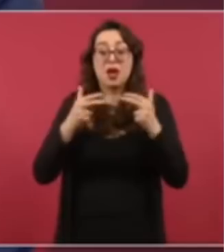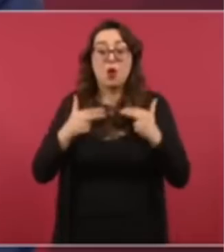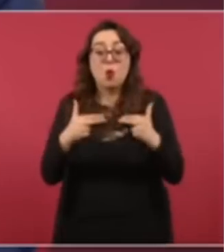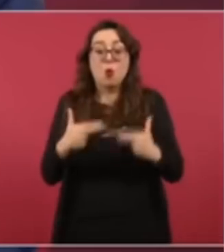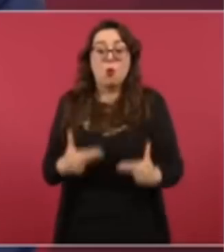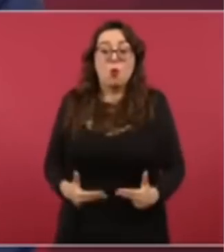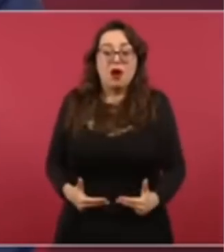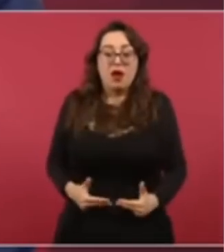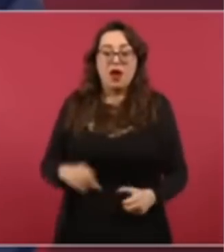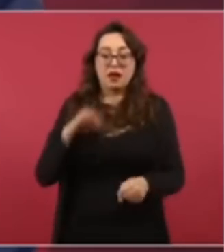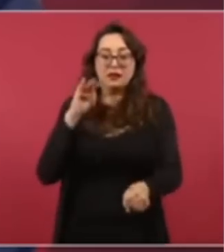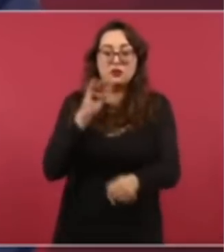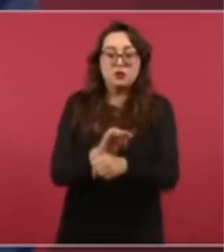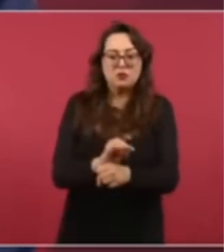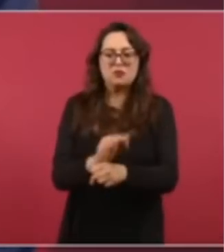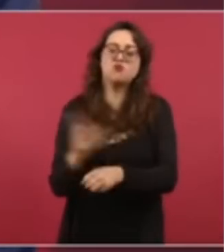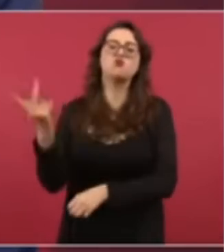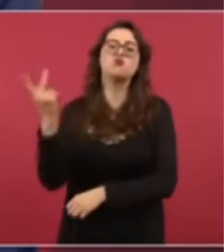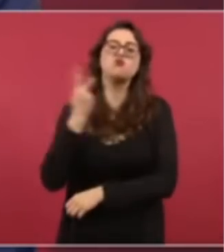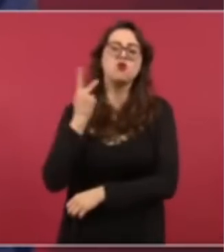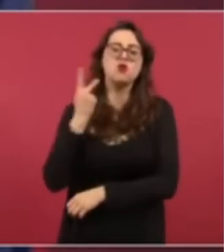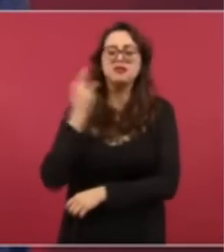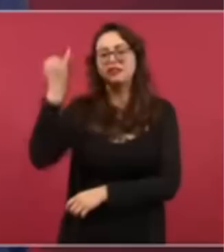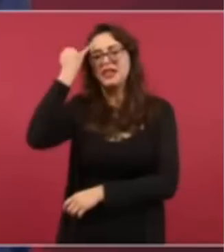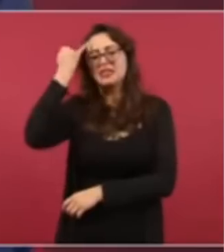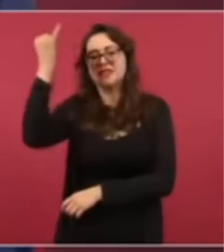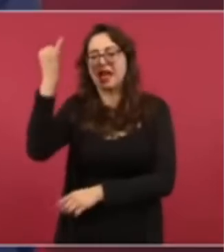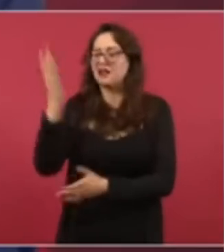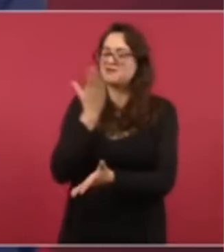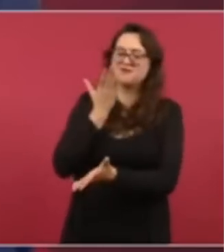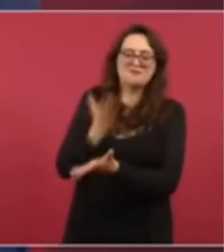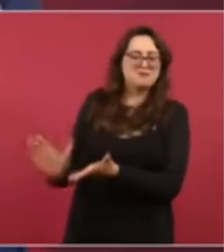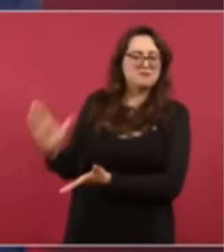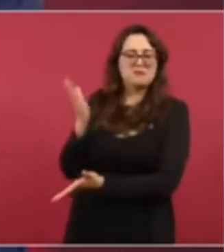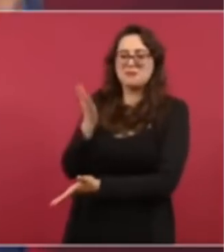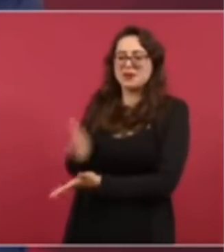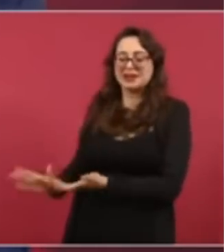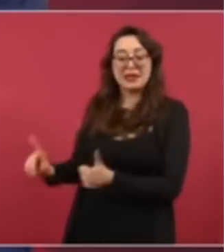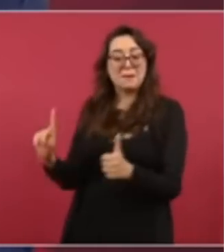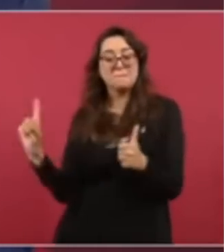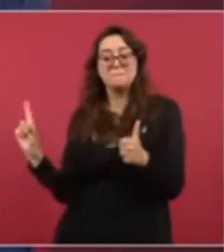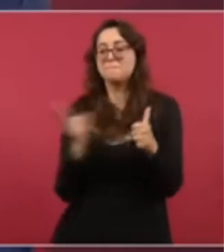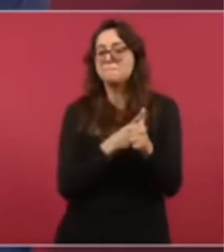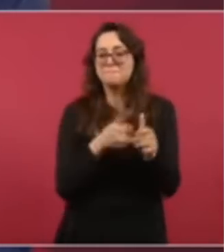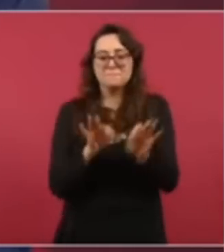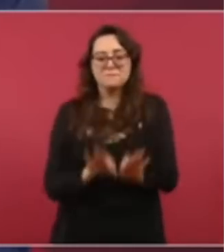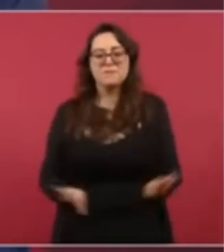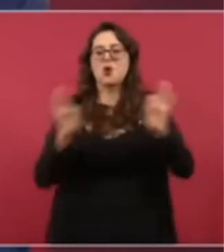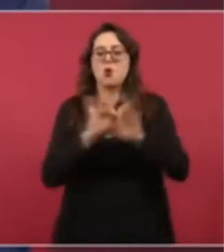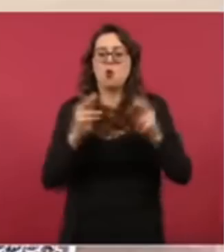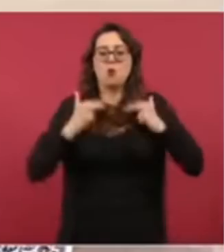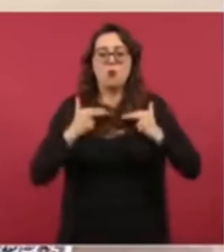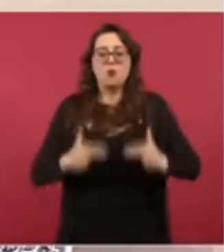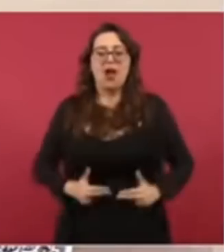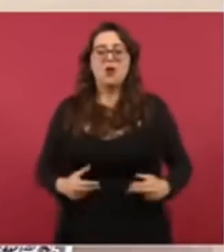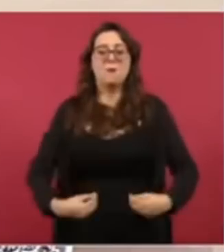despojar de sus diferencias políticas e ideológicas hegemónicas cuando está de por medio la vida de miles